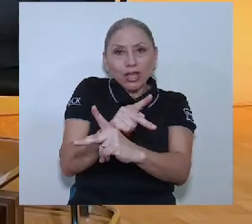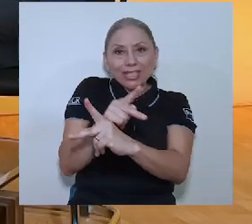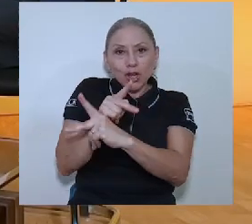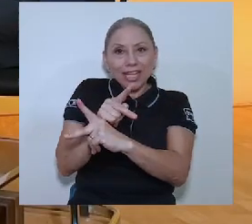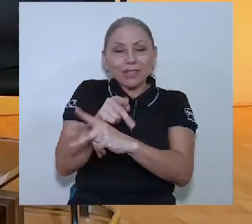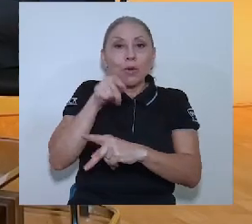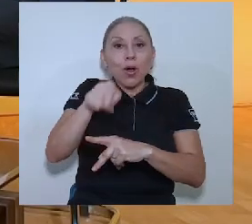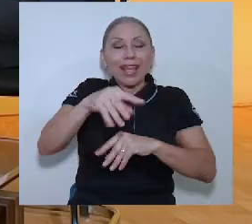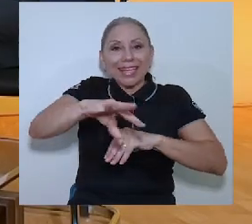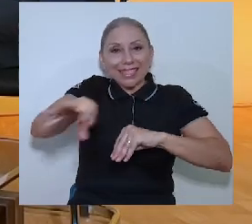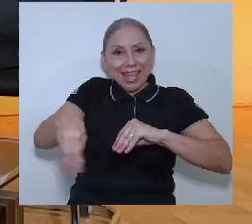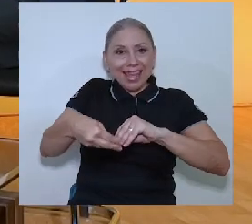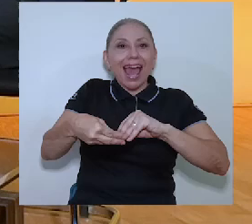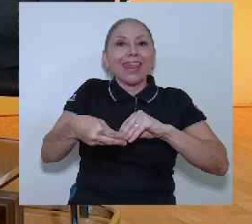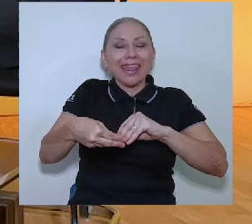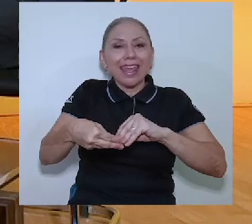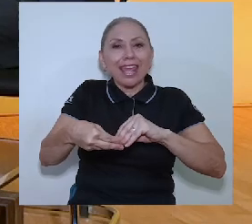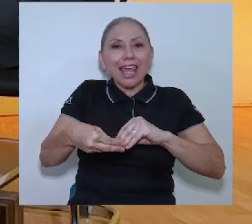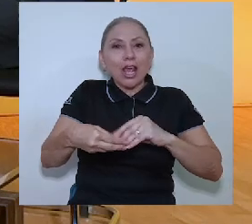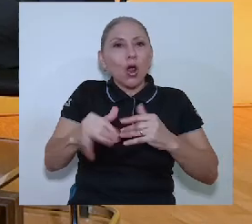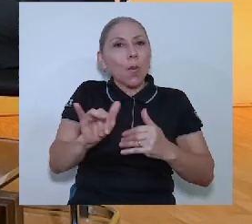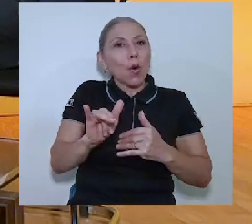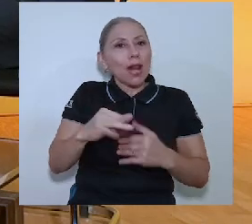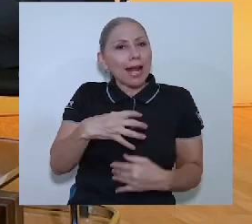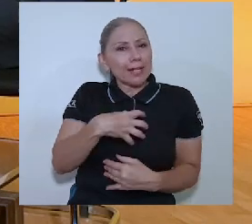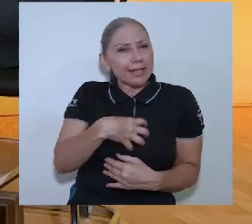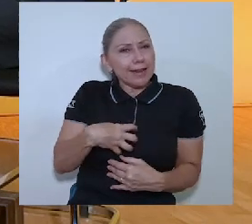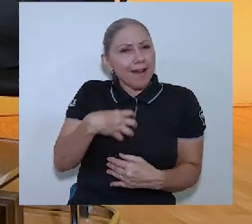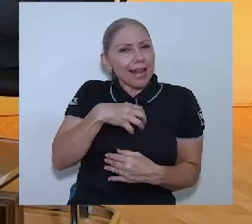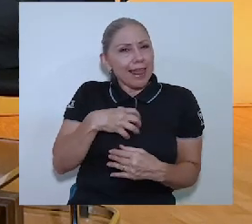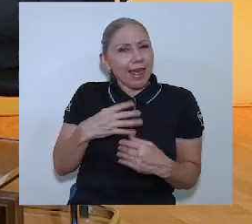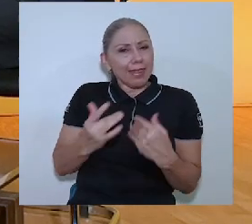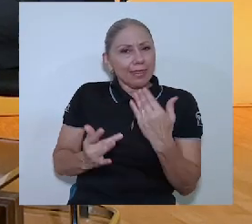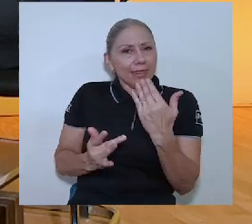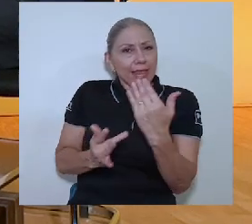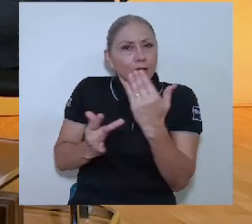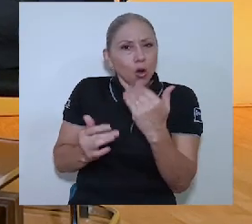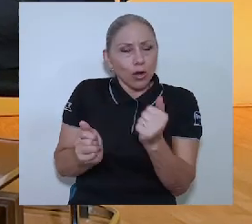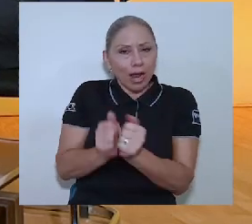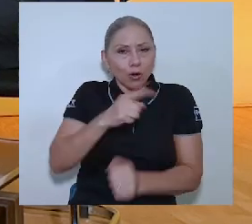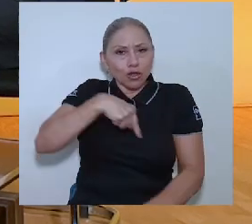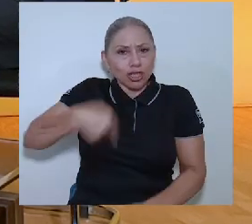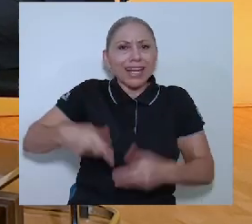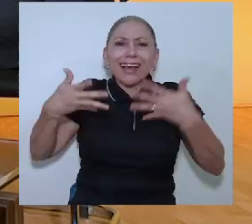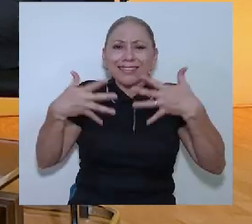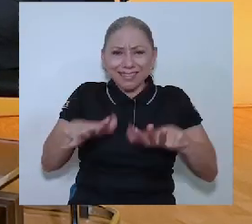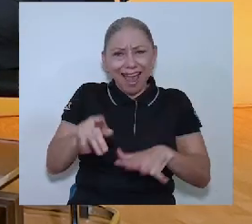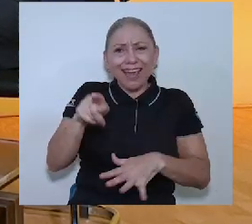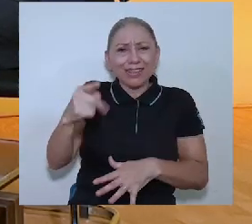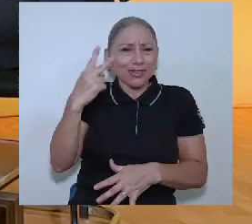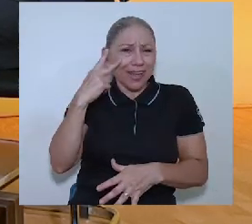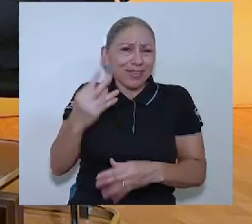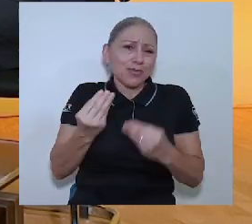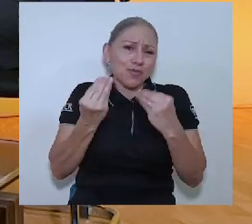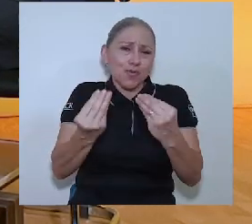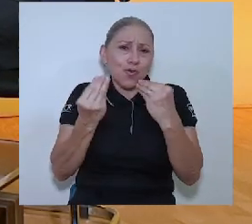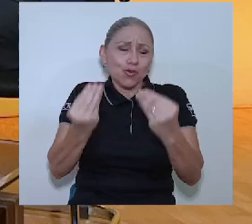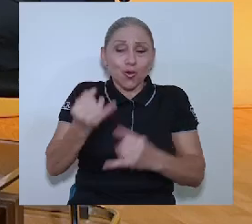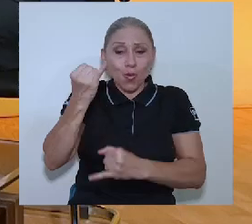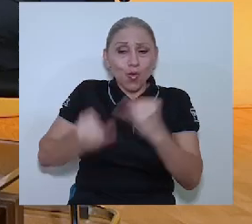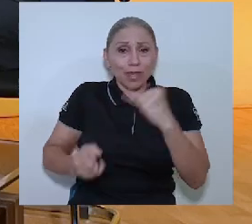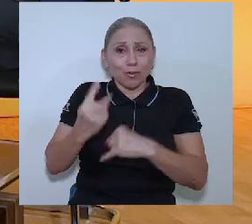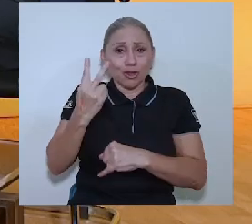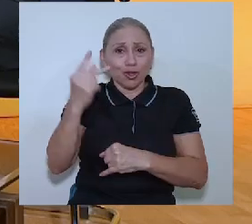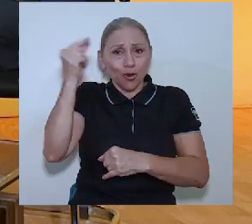añade la rivalidad tecnológica con China, que eso ya se ha reflejado muchísimo durante los 2